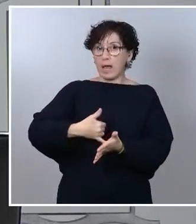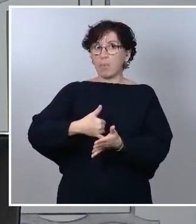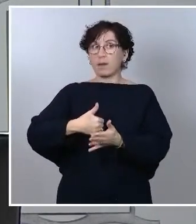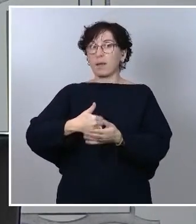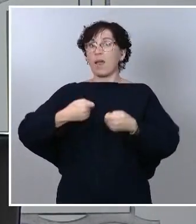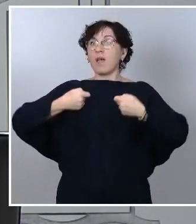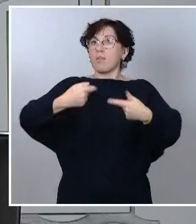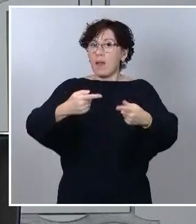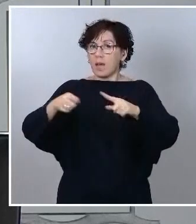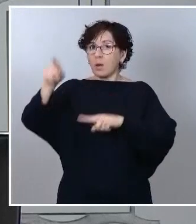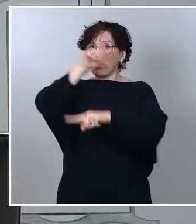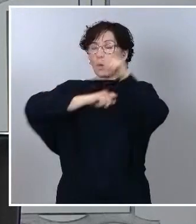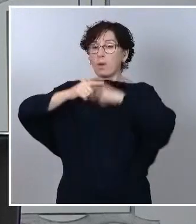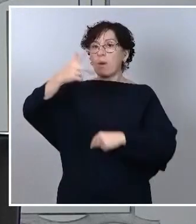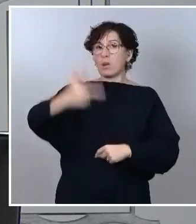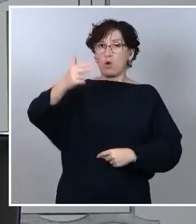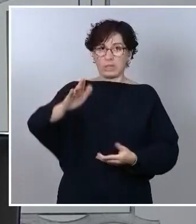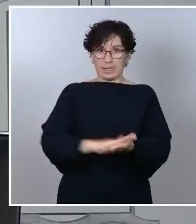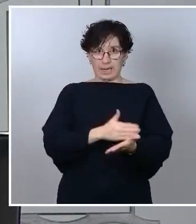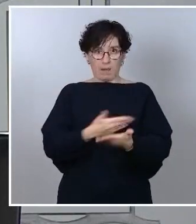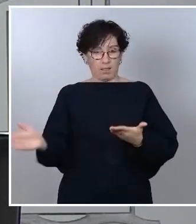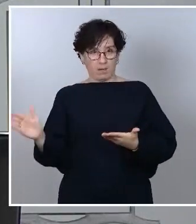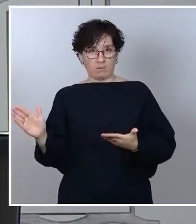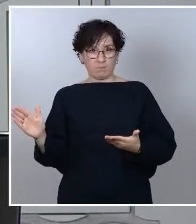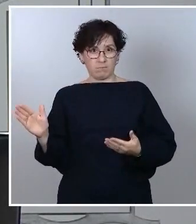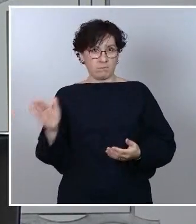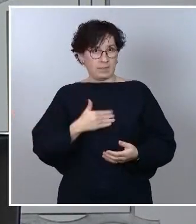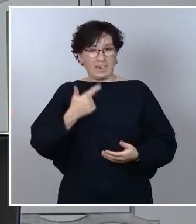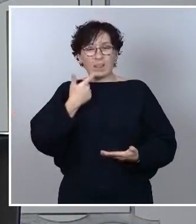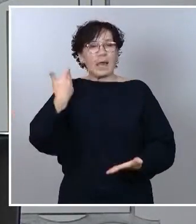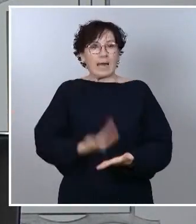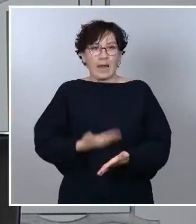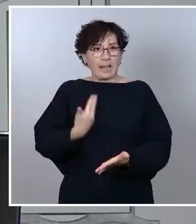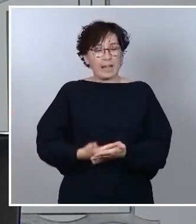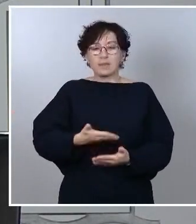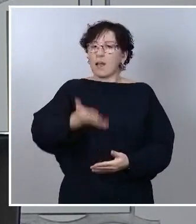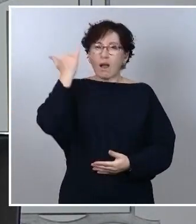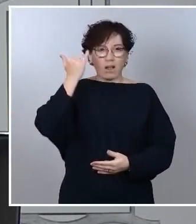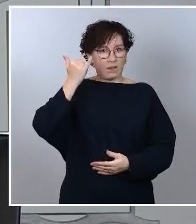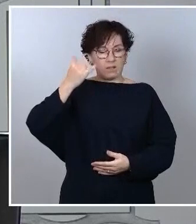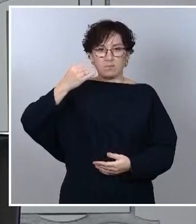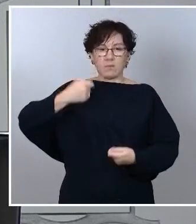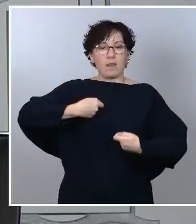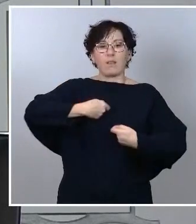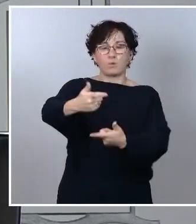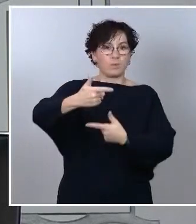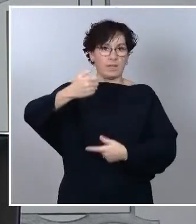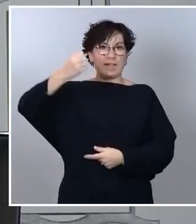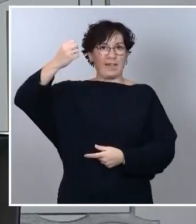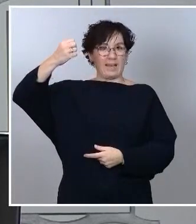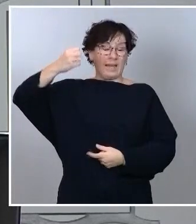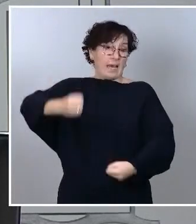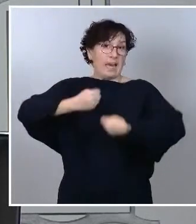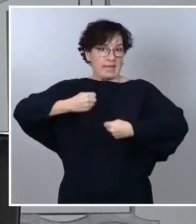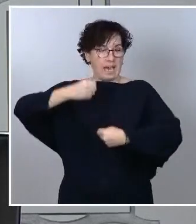de otra manera una disposición de garantía de suministro de energía eléctrica a consumidores vulnerables que serán